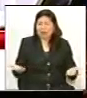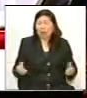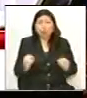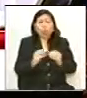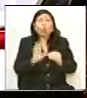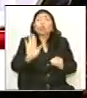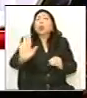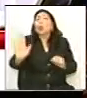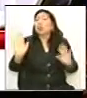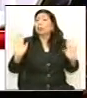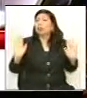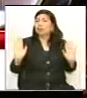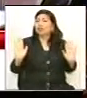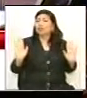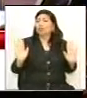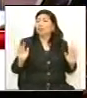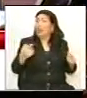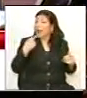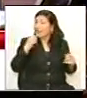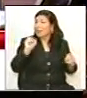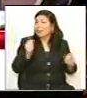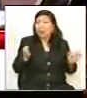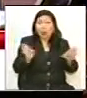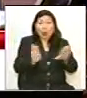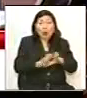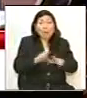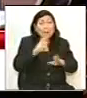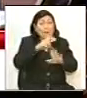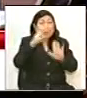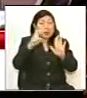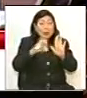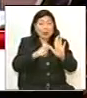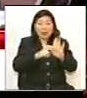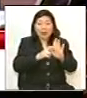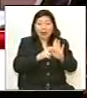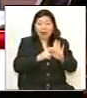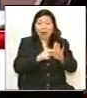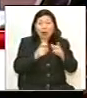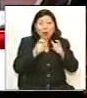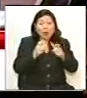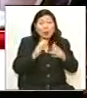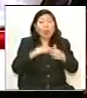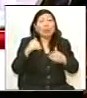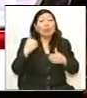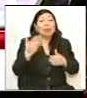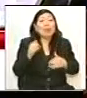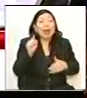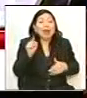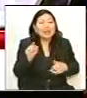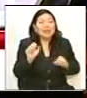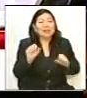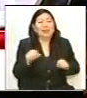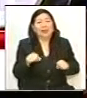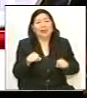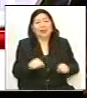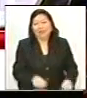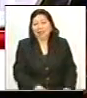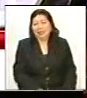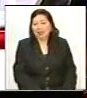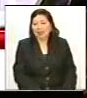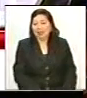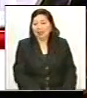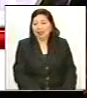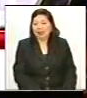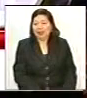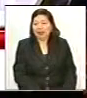arréglalo, porque si no, al cierre del proyecto va a haber un control posterior y ahí sí vamos efectivamente